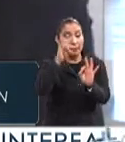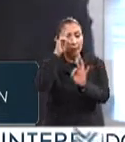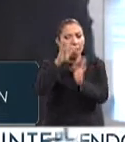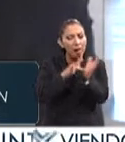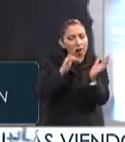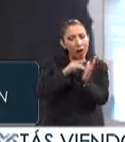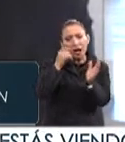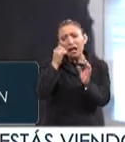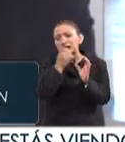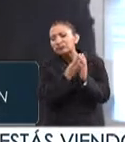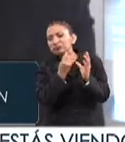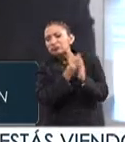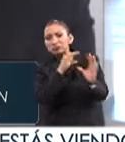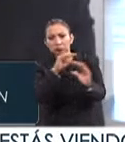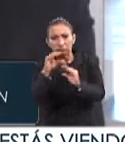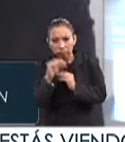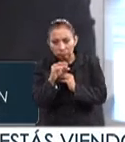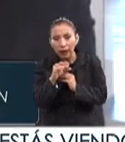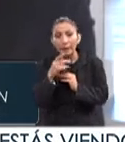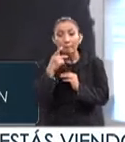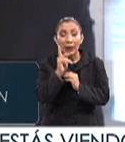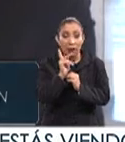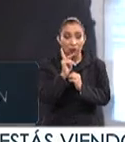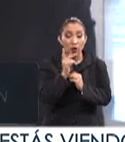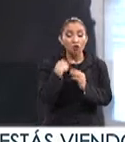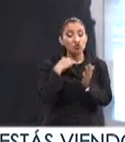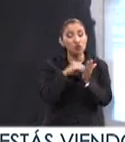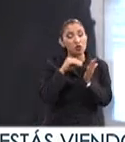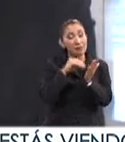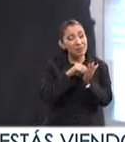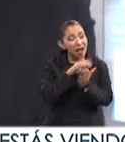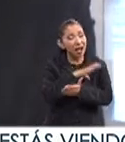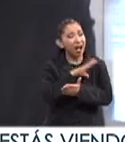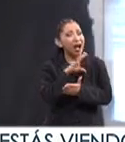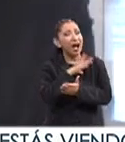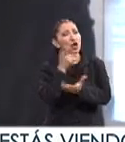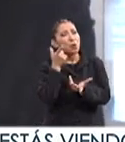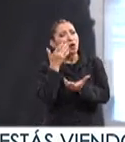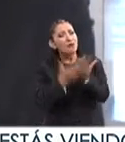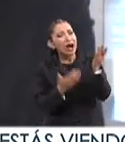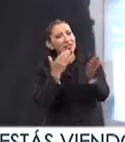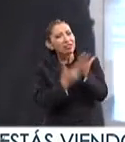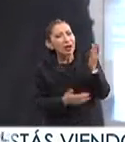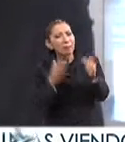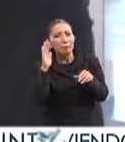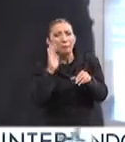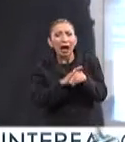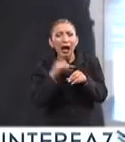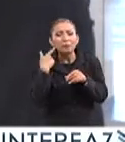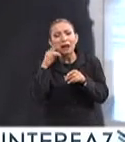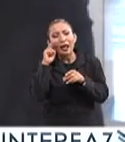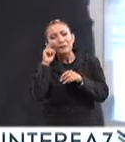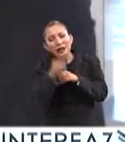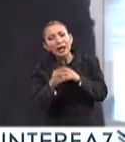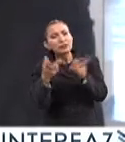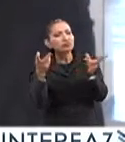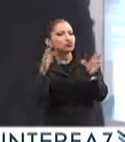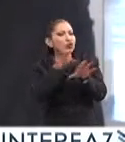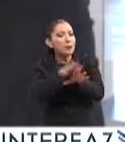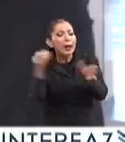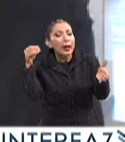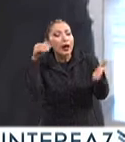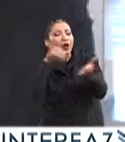su discurso didáctico. Sí. Sin embargo, aún tenemos un camino muy largo por recorrer en cuanto